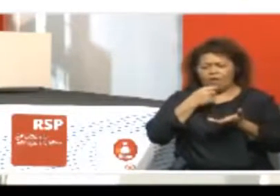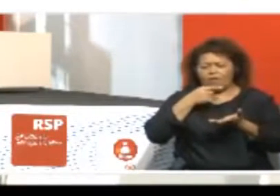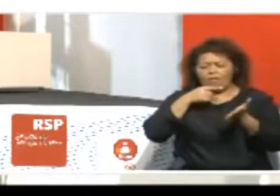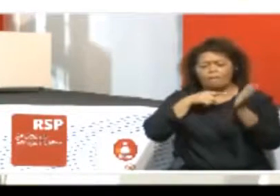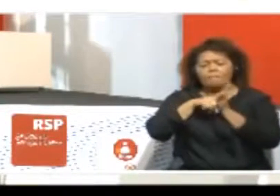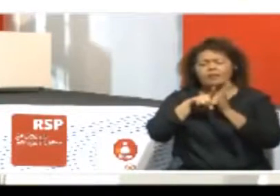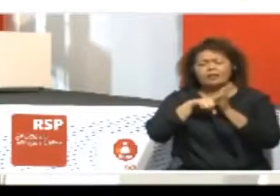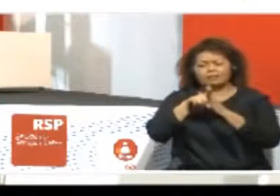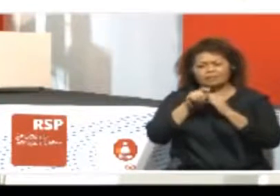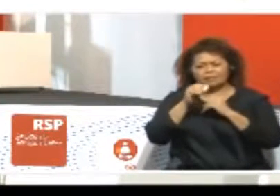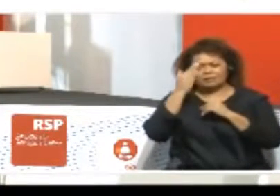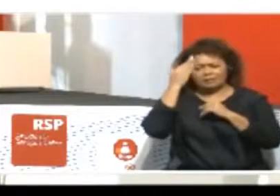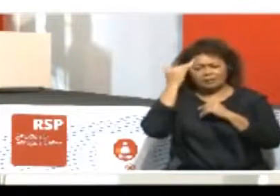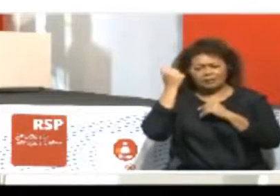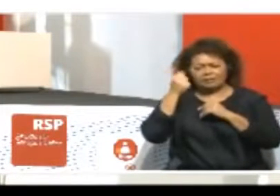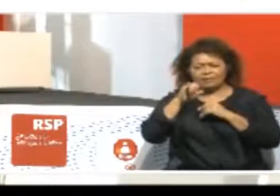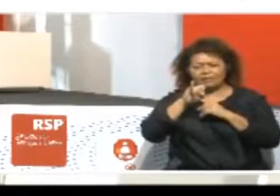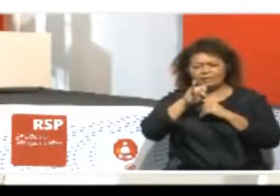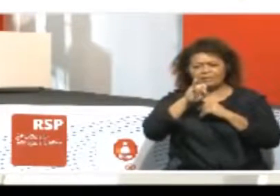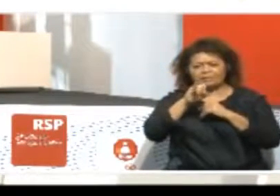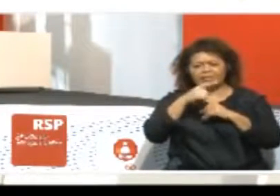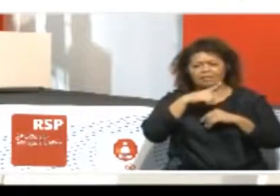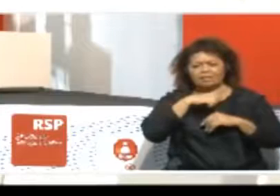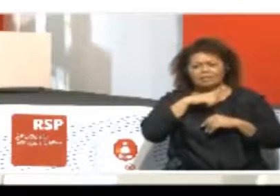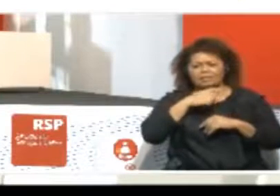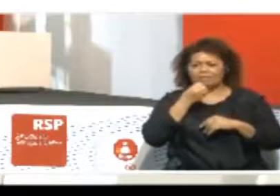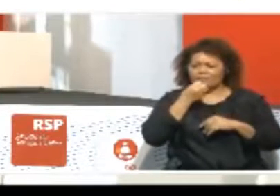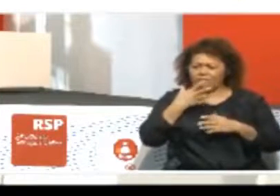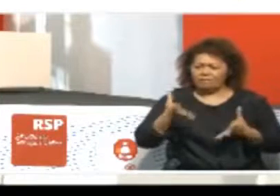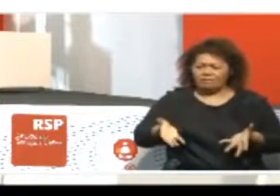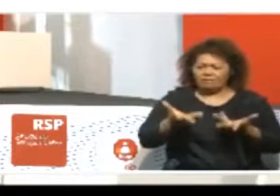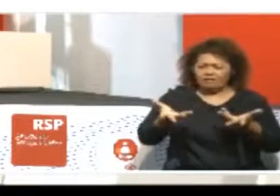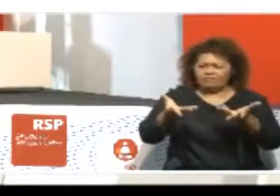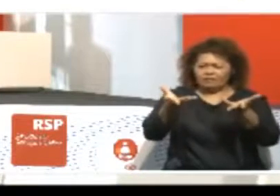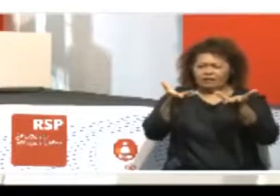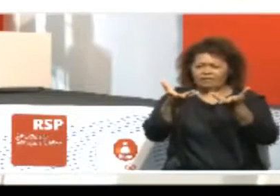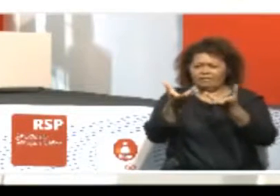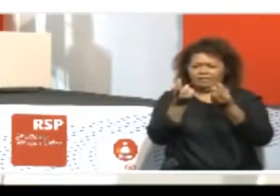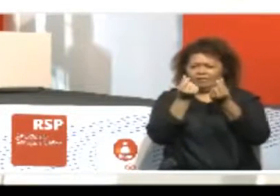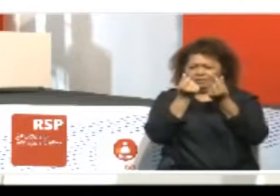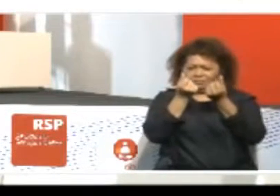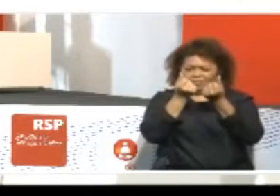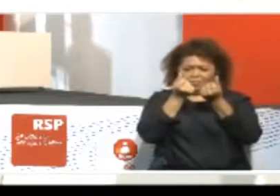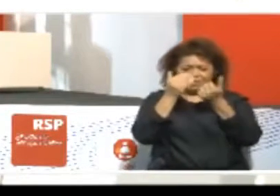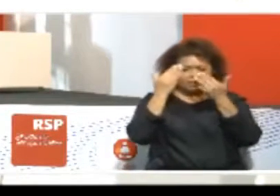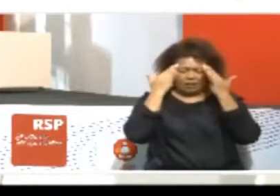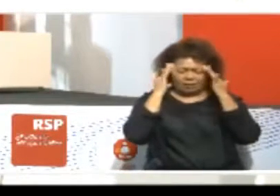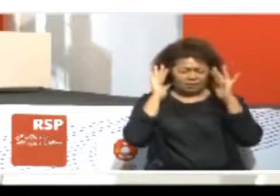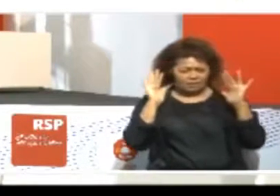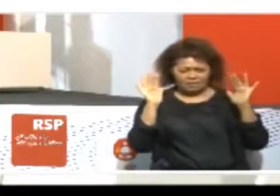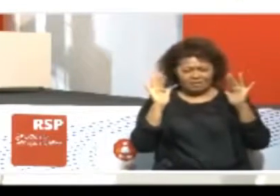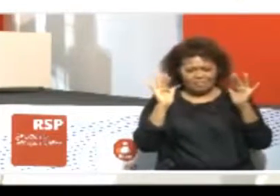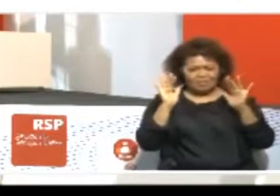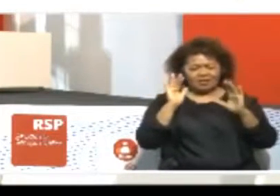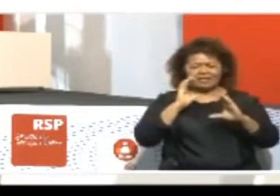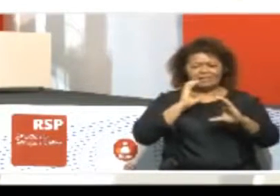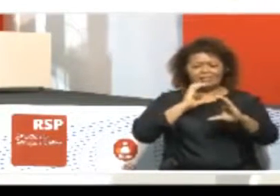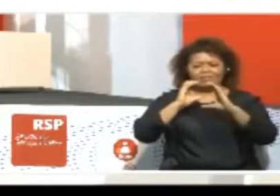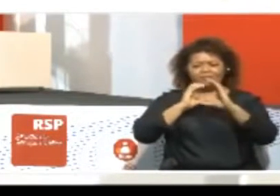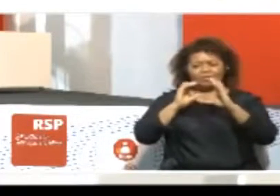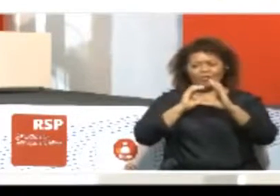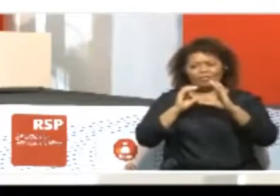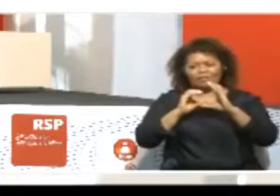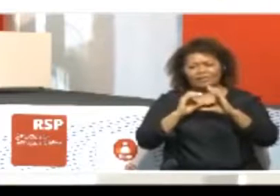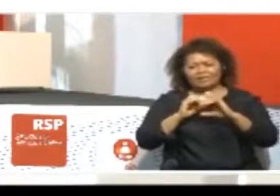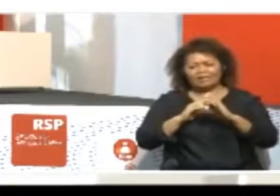un experimento con los alcaldes, ellos no sabían que estaban sometiéndose a un experimento, yo les pedí el favor que me contestaran las preguntas. Les